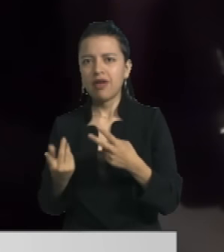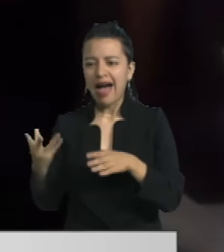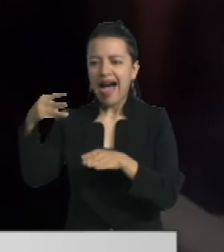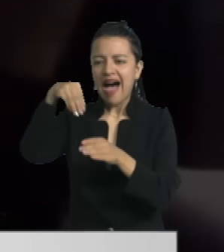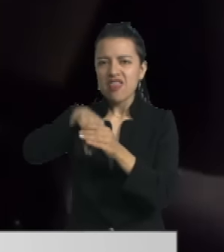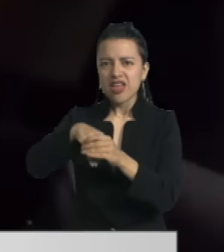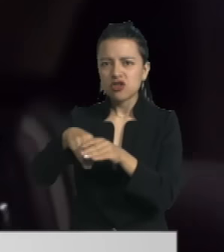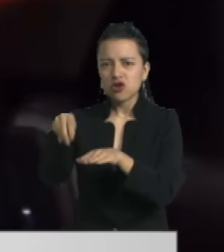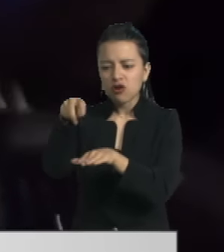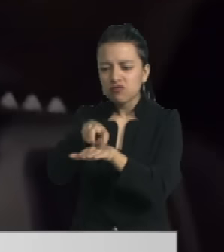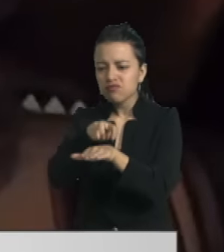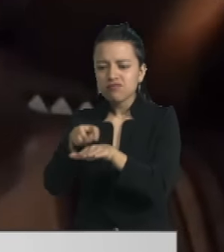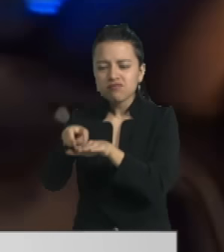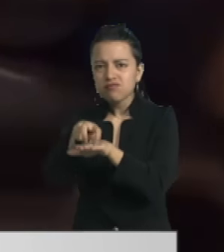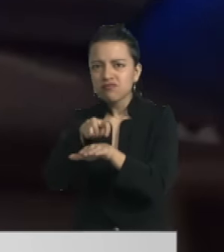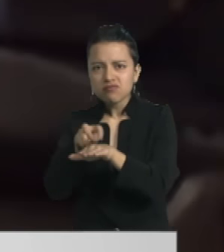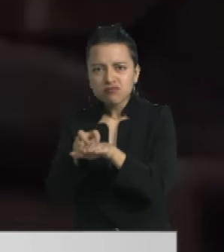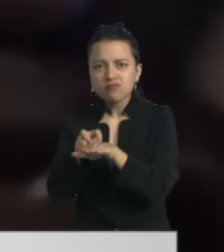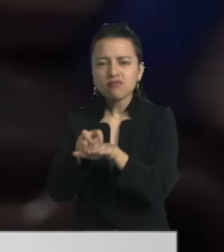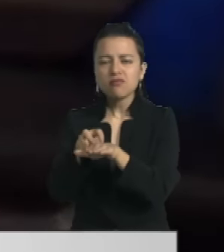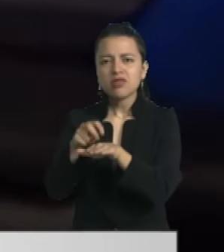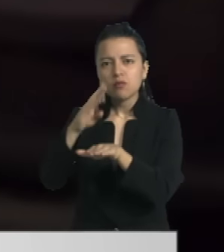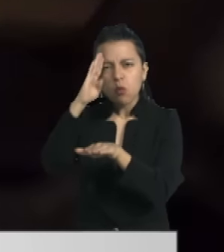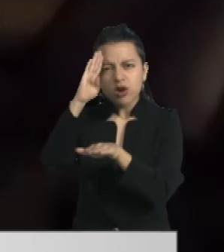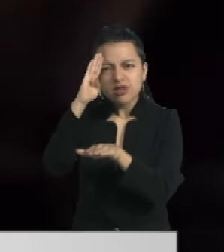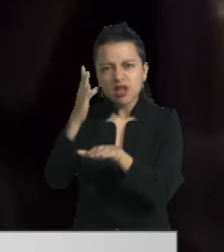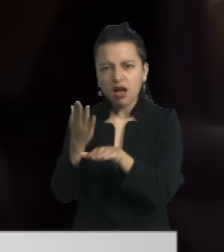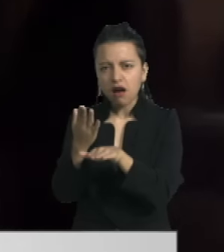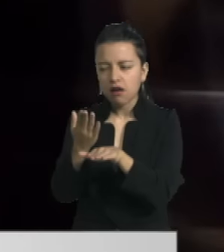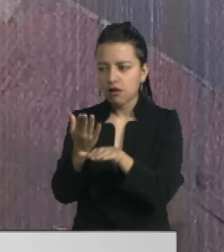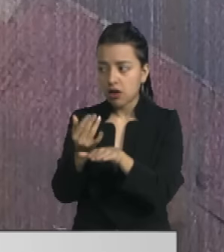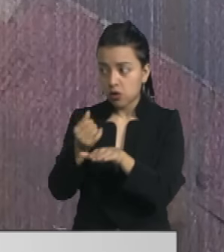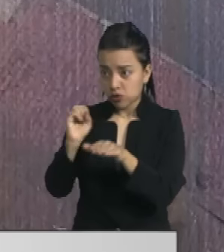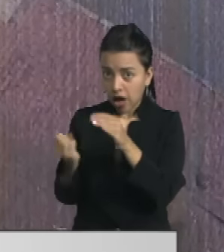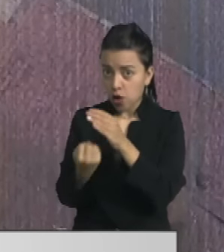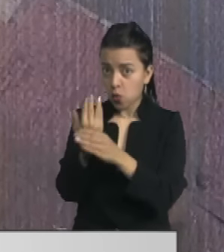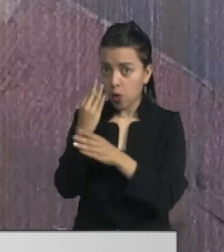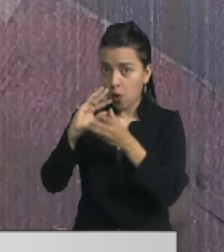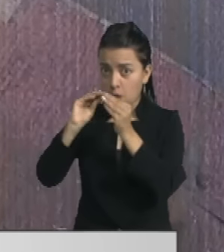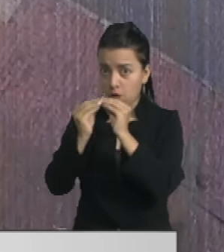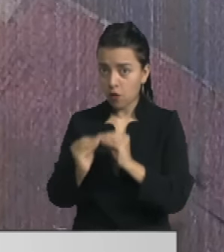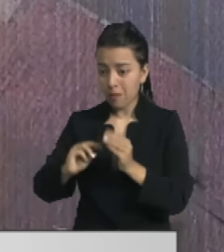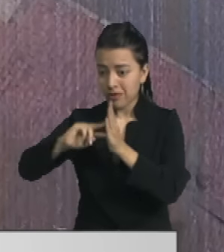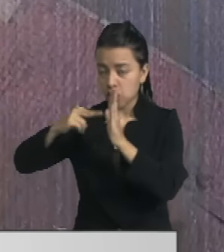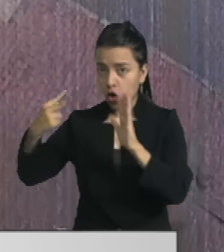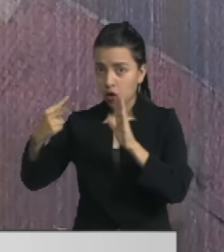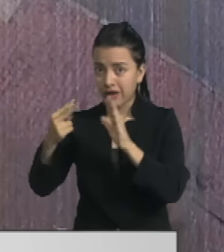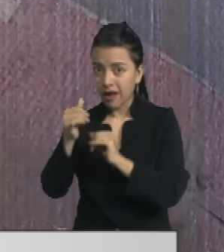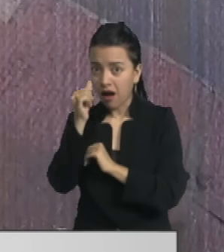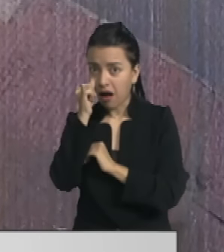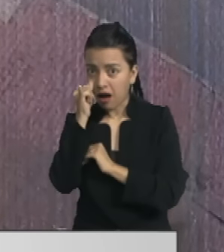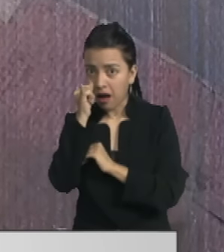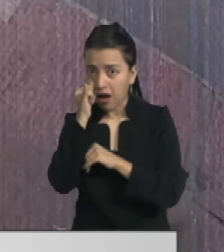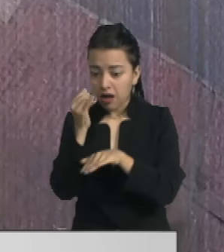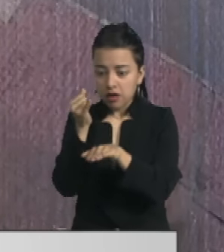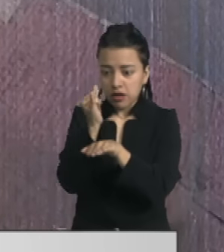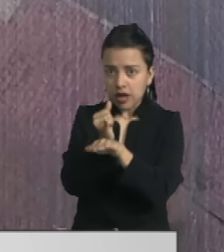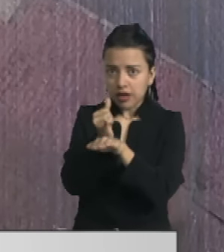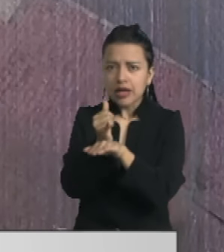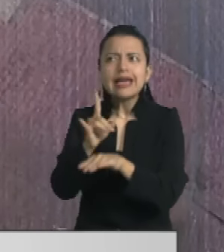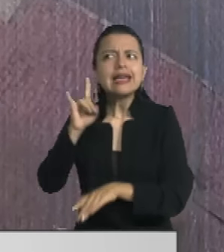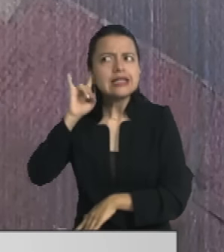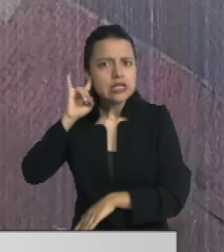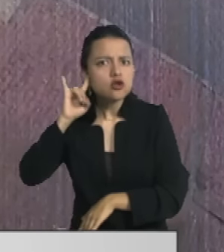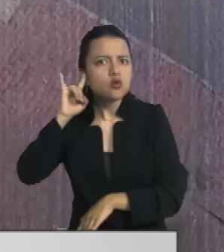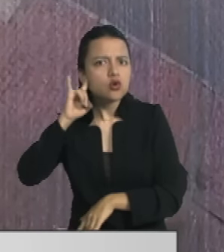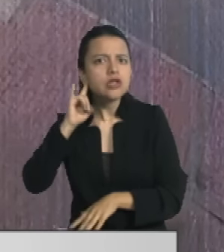patrullas se habla de un nuevo modelo de vigilancia donde se apoyan los microterritorios con policías de otros cuadrantes y se escucha una de